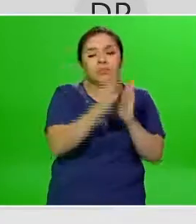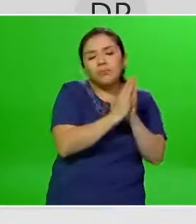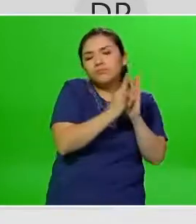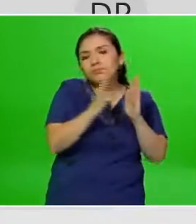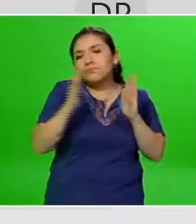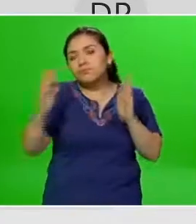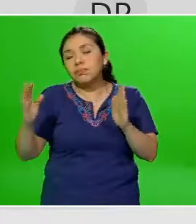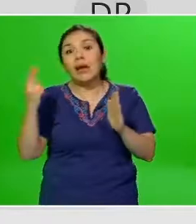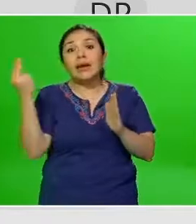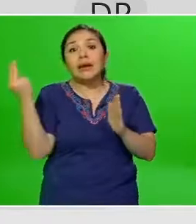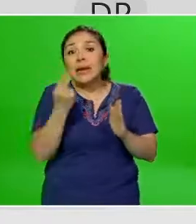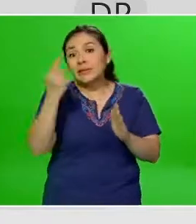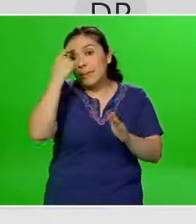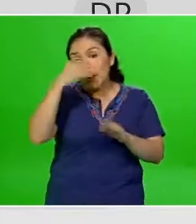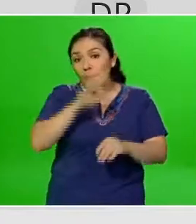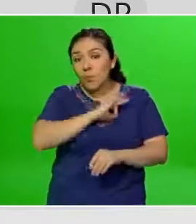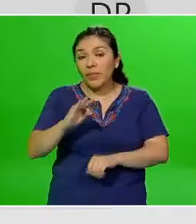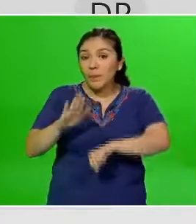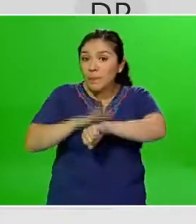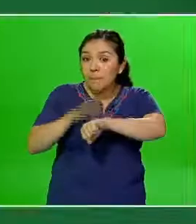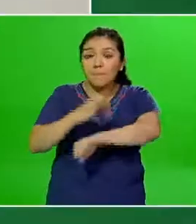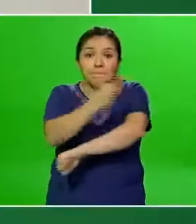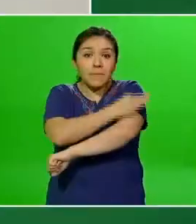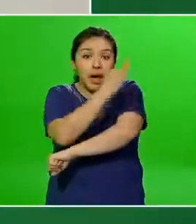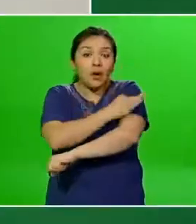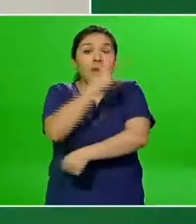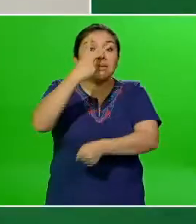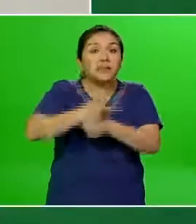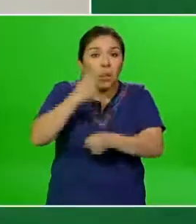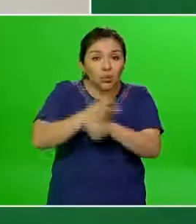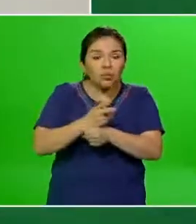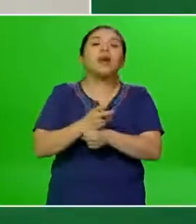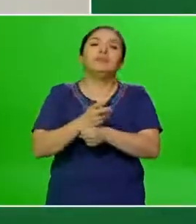temporalidad mínima que se requiere para poder aplicar esta segunda